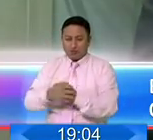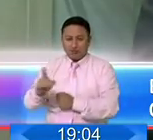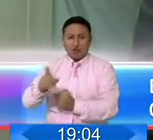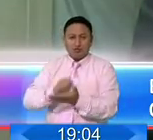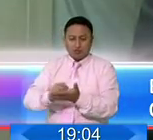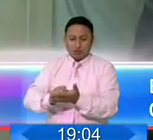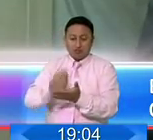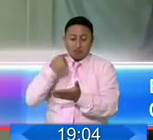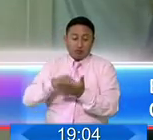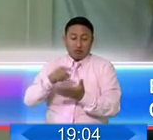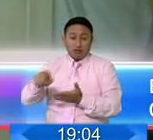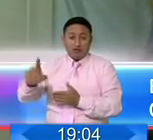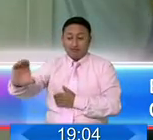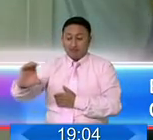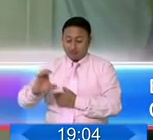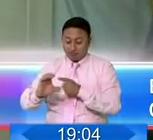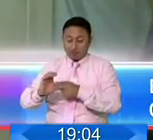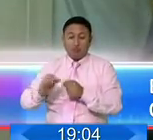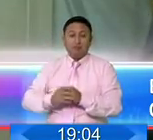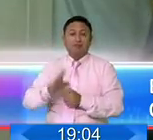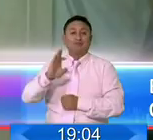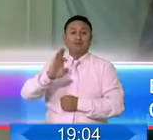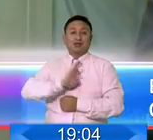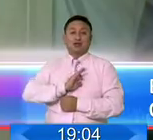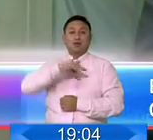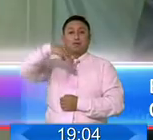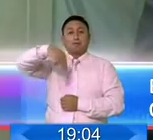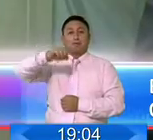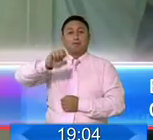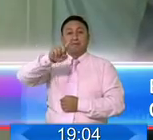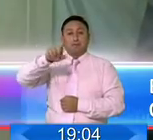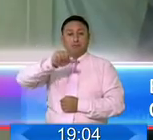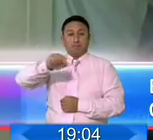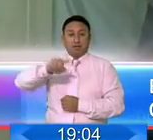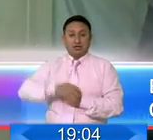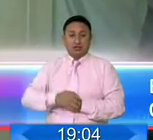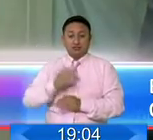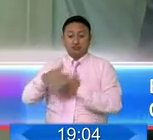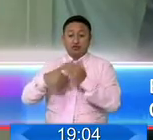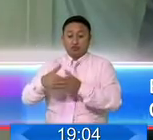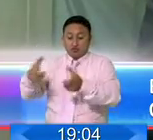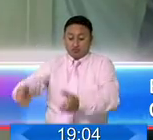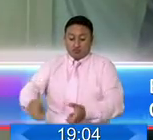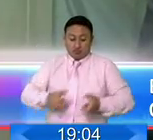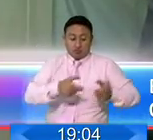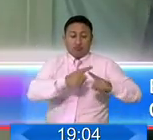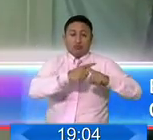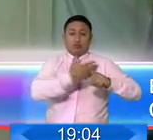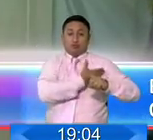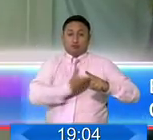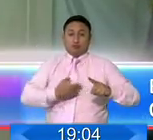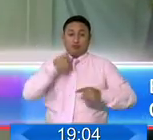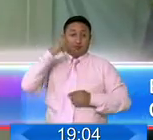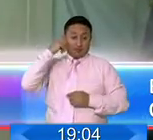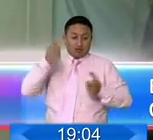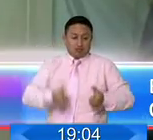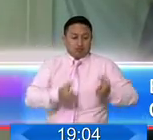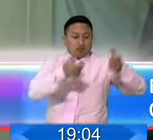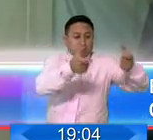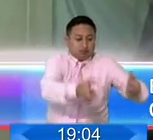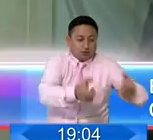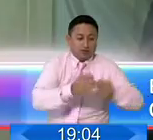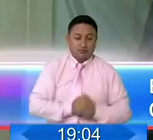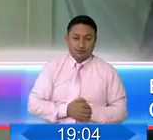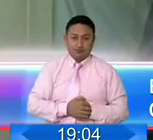perito Mesa. En tal efecto, este informe posteriormente habría sido entregado al expresidente de la República, Rafael Correa, quien